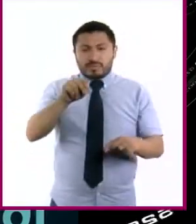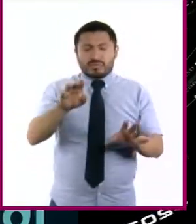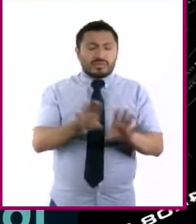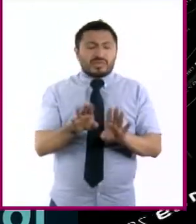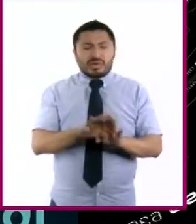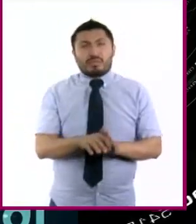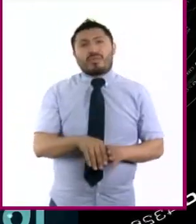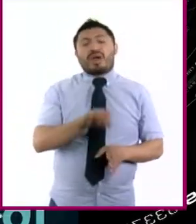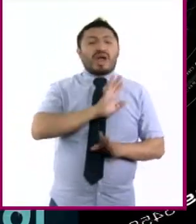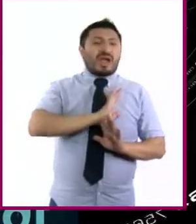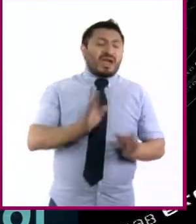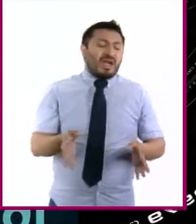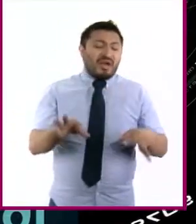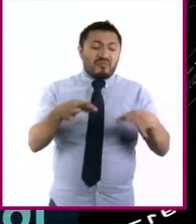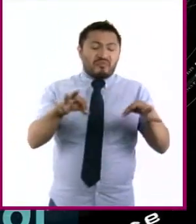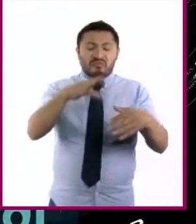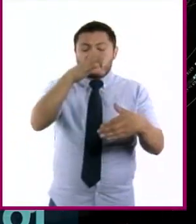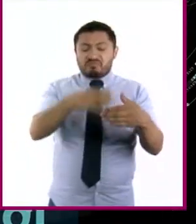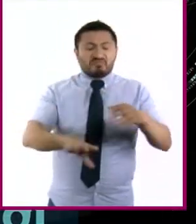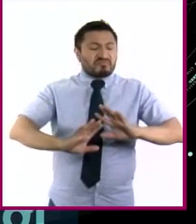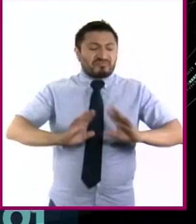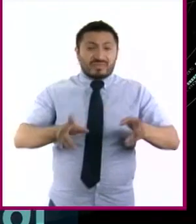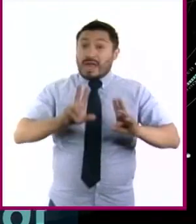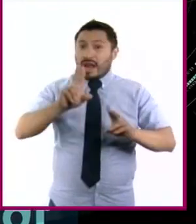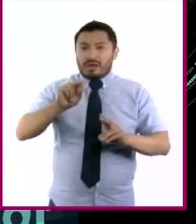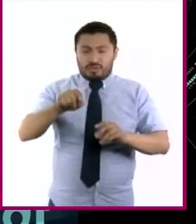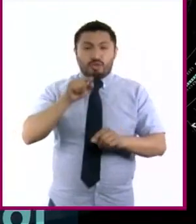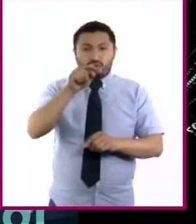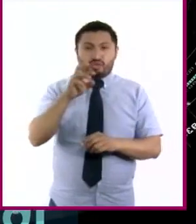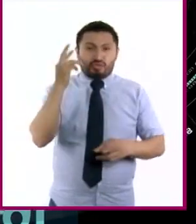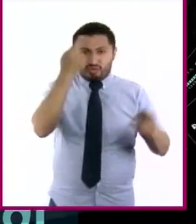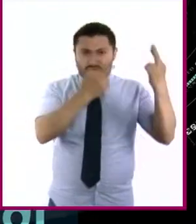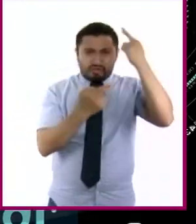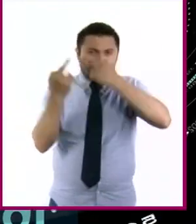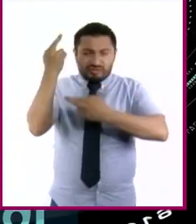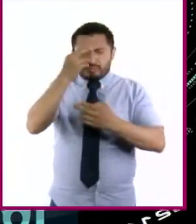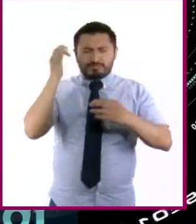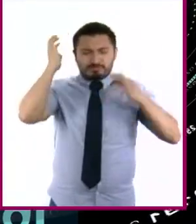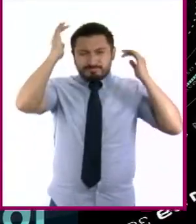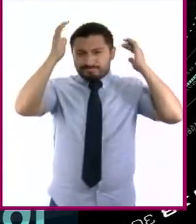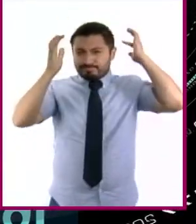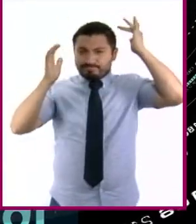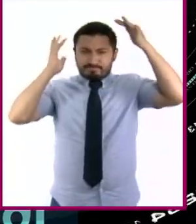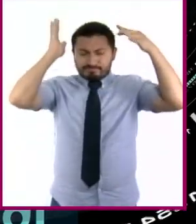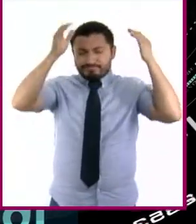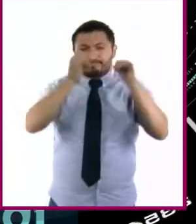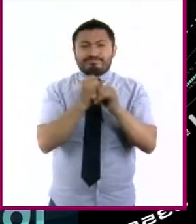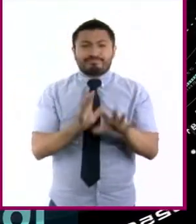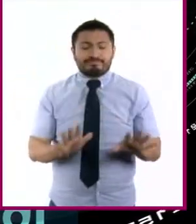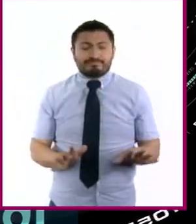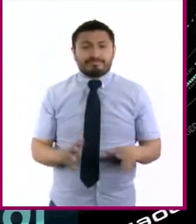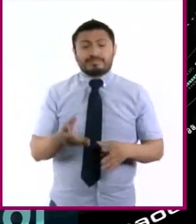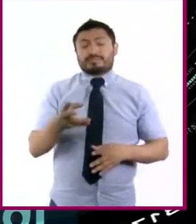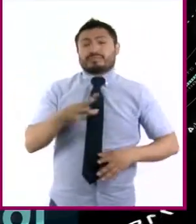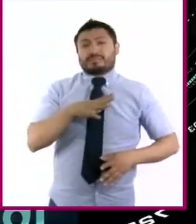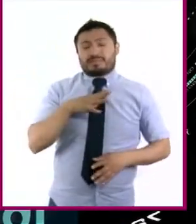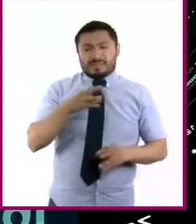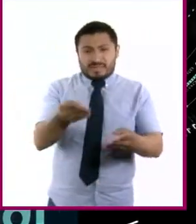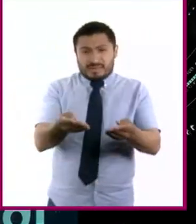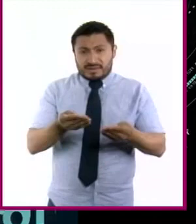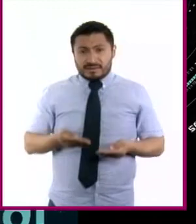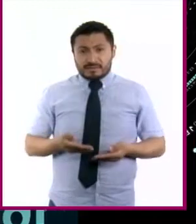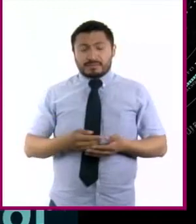con el documento que me da la plataforma. Es importante analizar la información que estoy